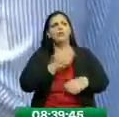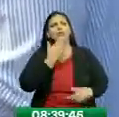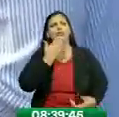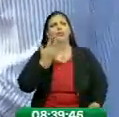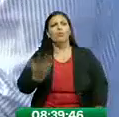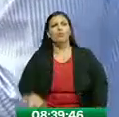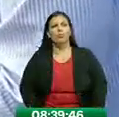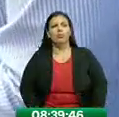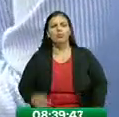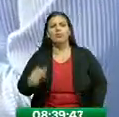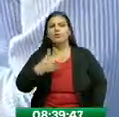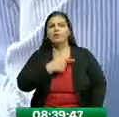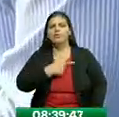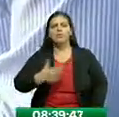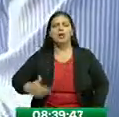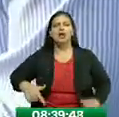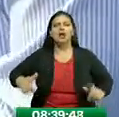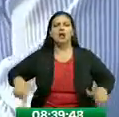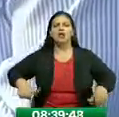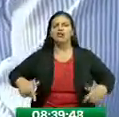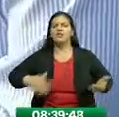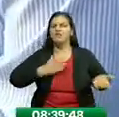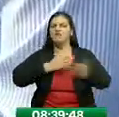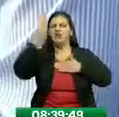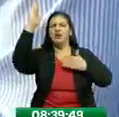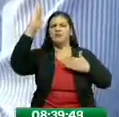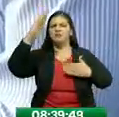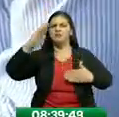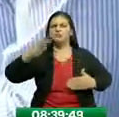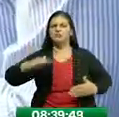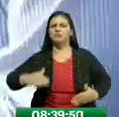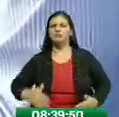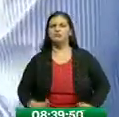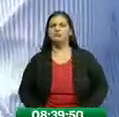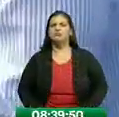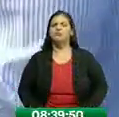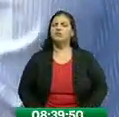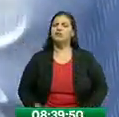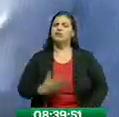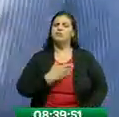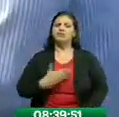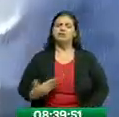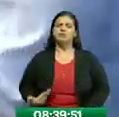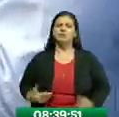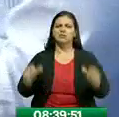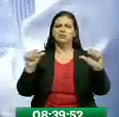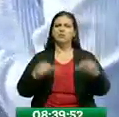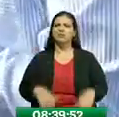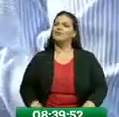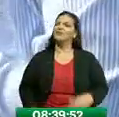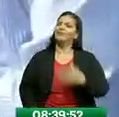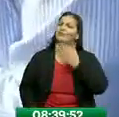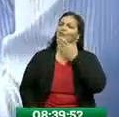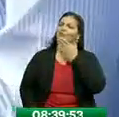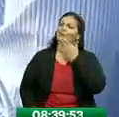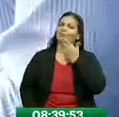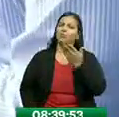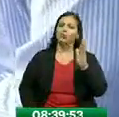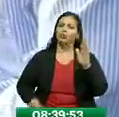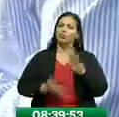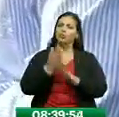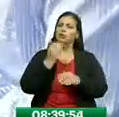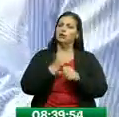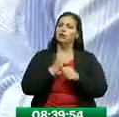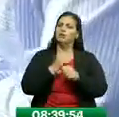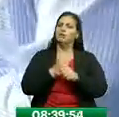Lenín Moreno del poder, porque no podemos permitir lo que está haciendo Lenín Moreno. ¿De qué manera les afecta el no poder ir a trabajar? De repente, porque multas, no